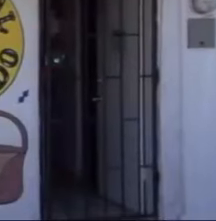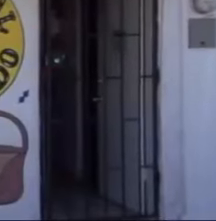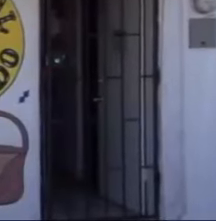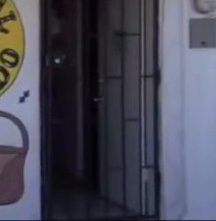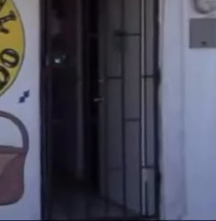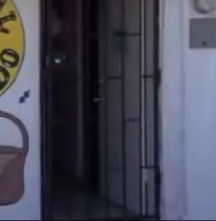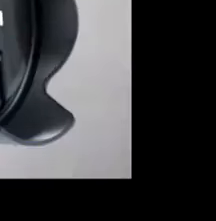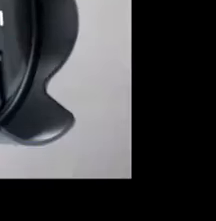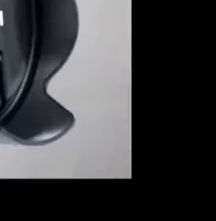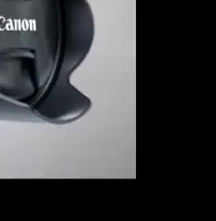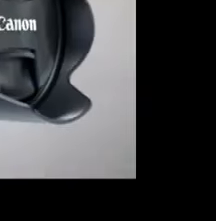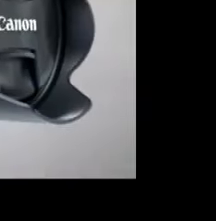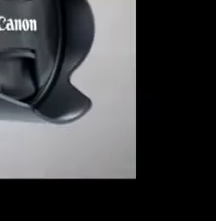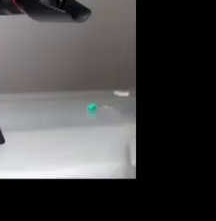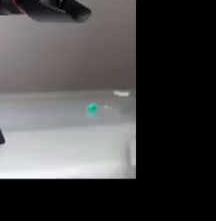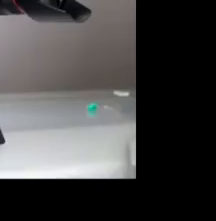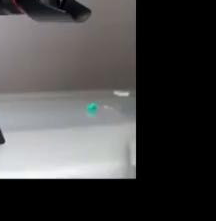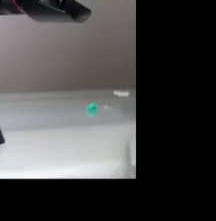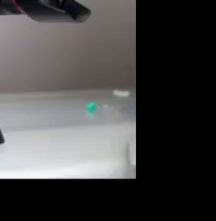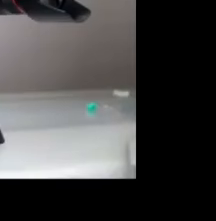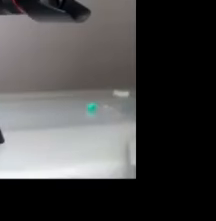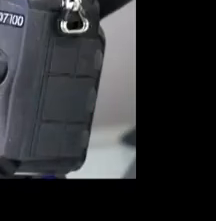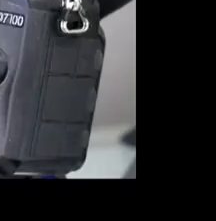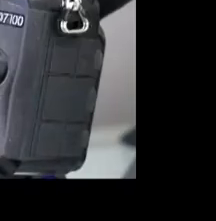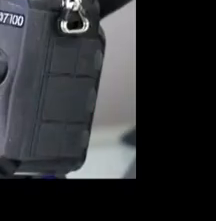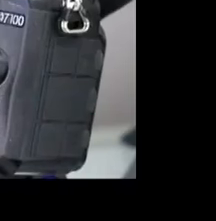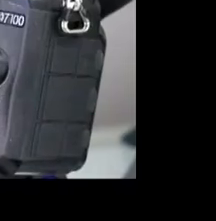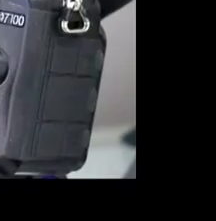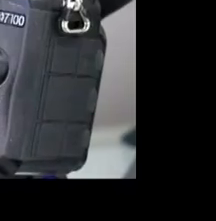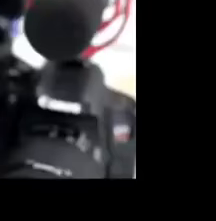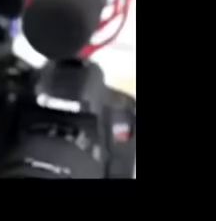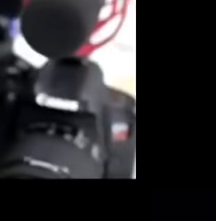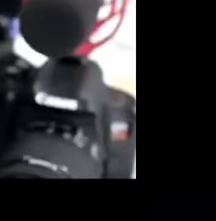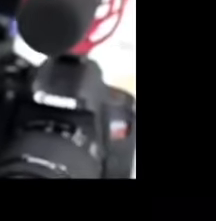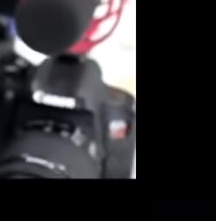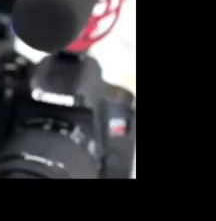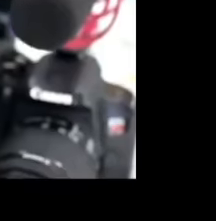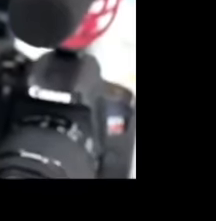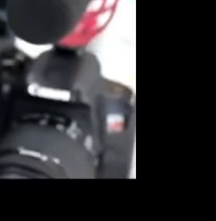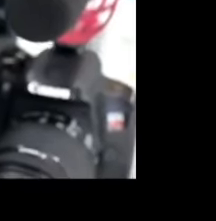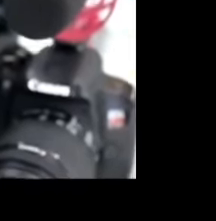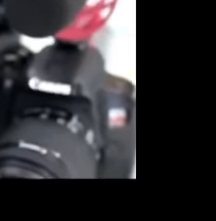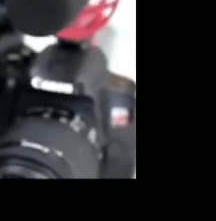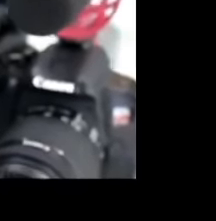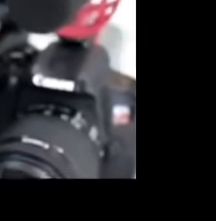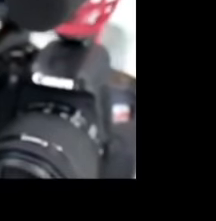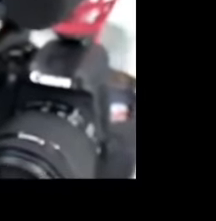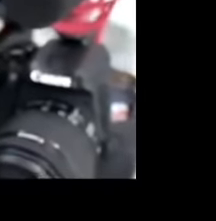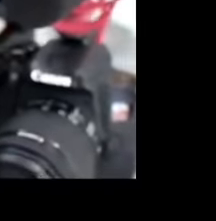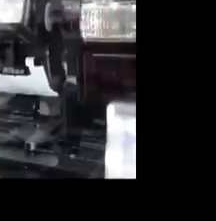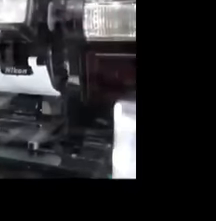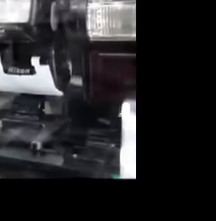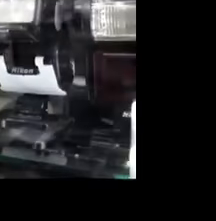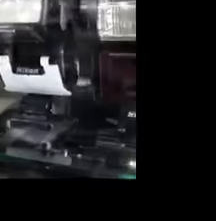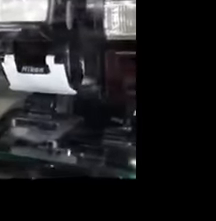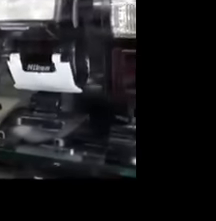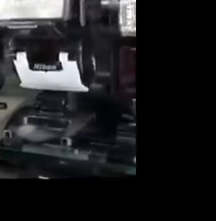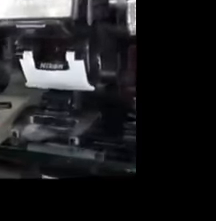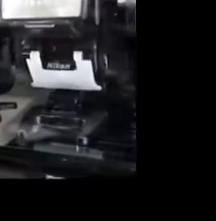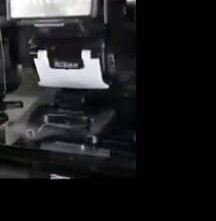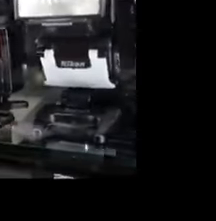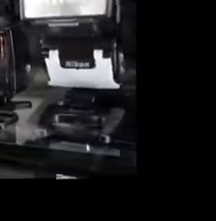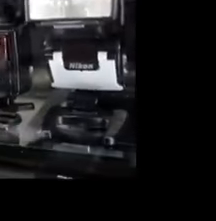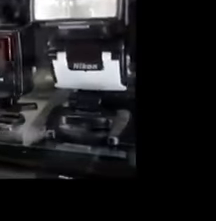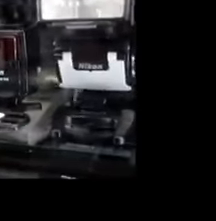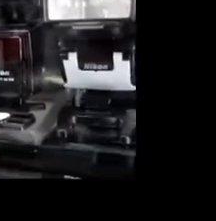120-5633. Si usted busca a los especialistas en cámara, venga y descubra lo mejor en tecnología en la Casa del